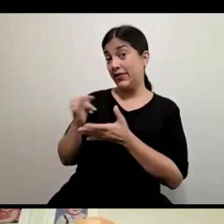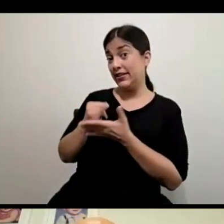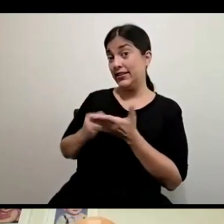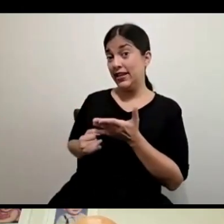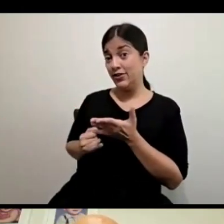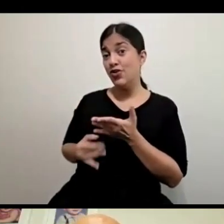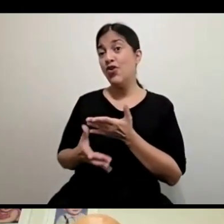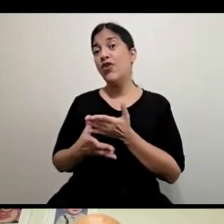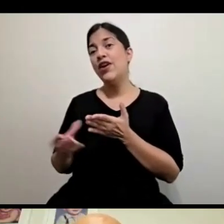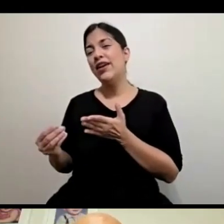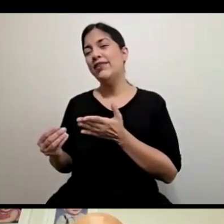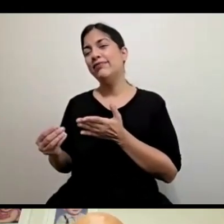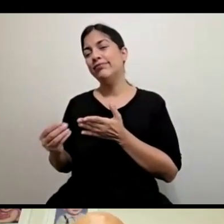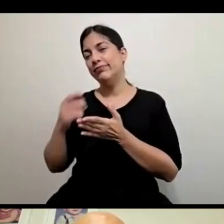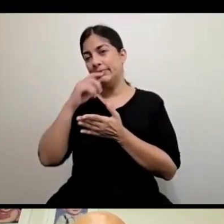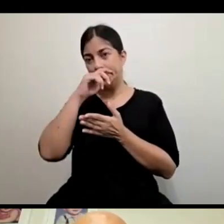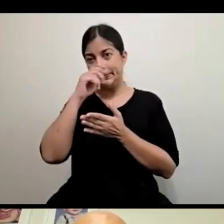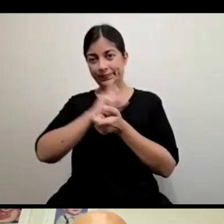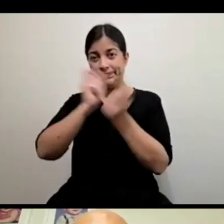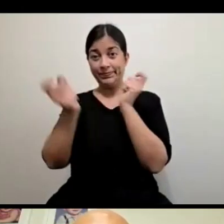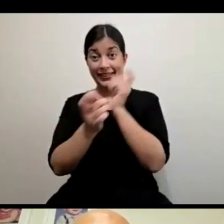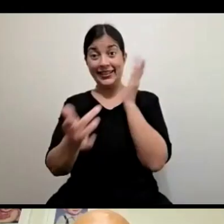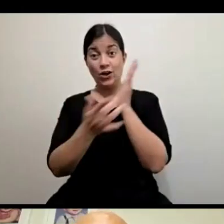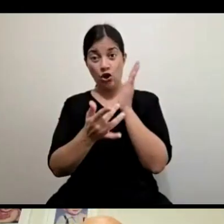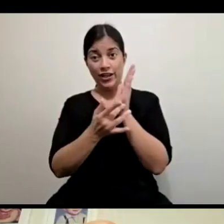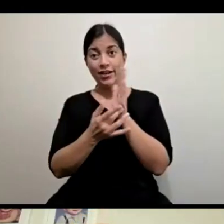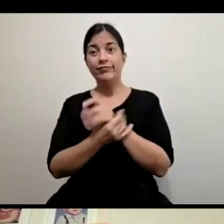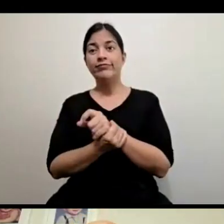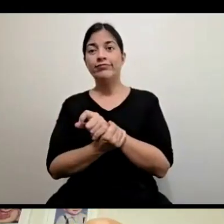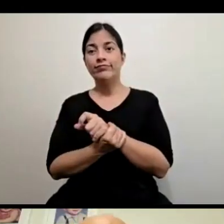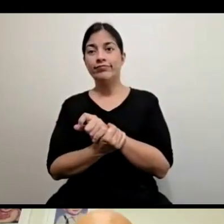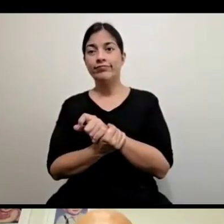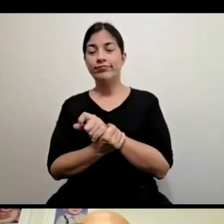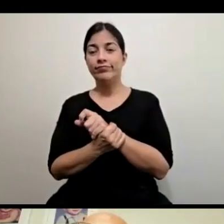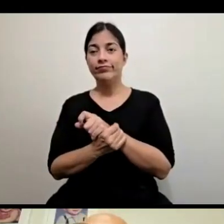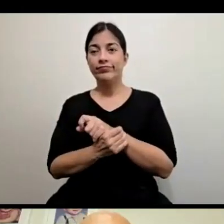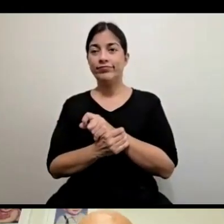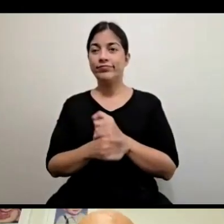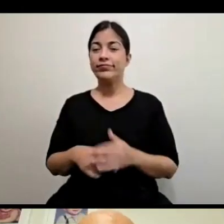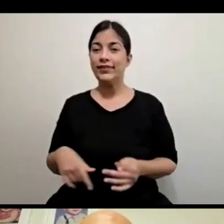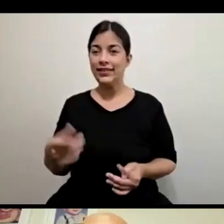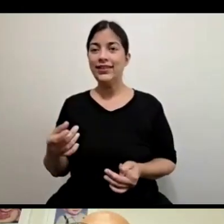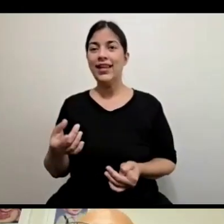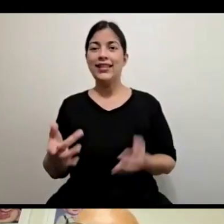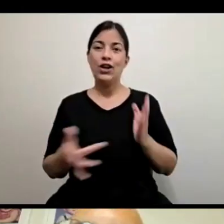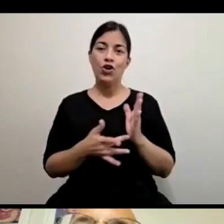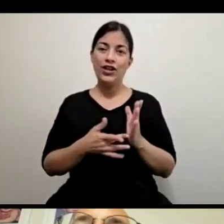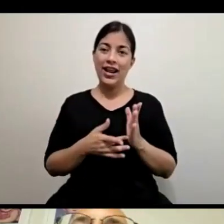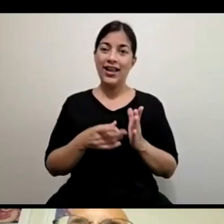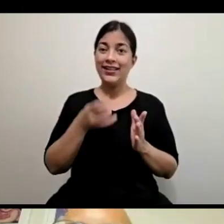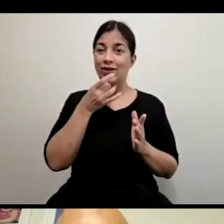y le daba la tecnología. Luminotécnico, la tecnología lumínica a ese diseño para